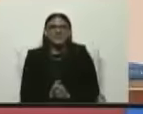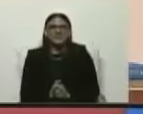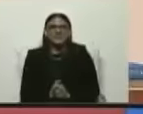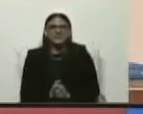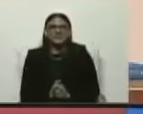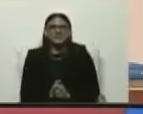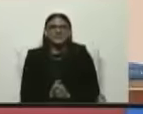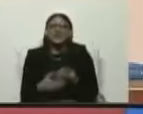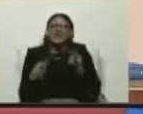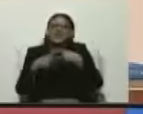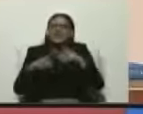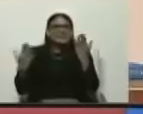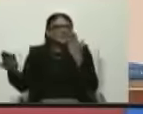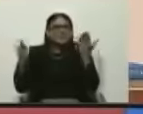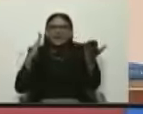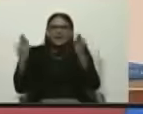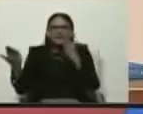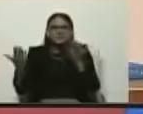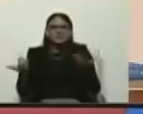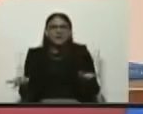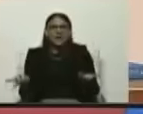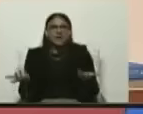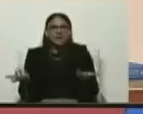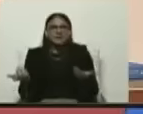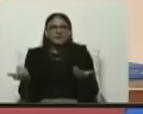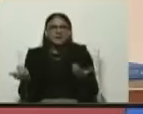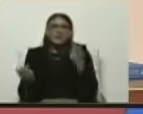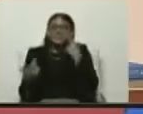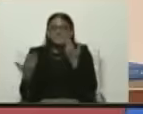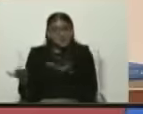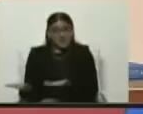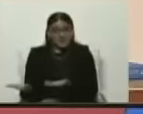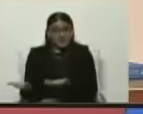La diferencia cualitativa. Mira,